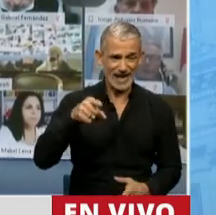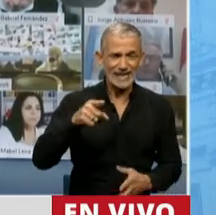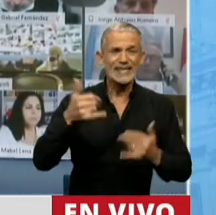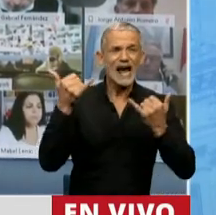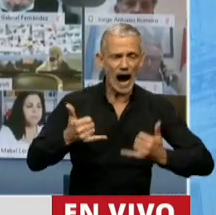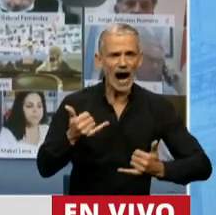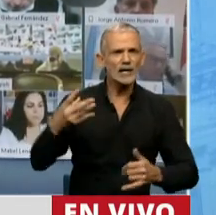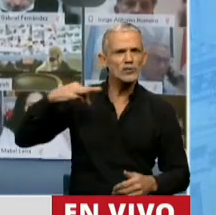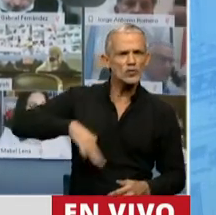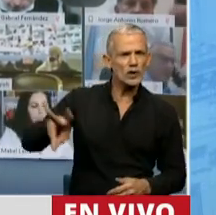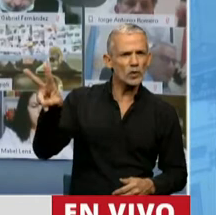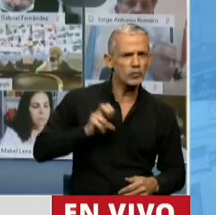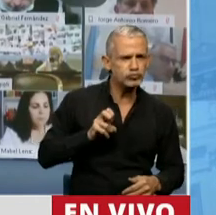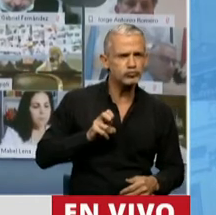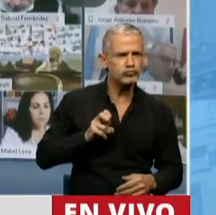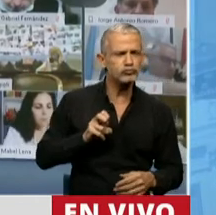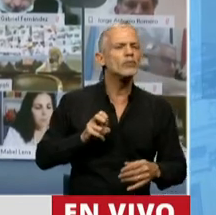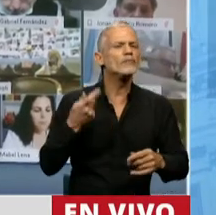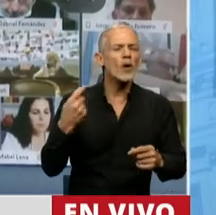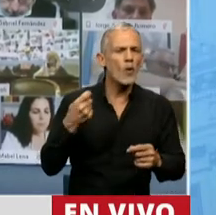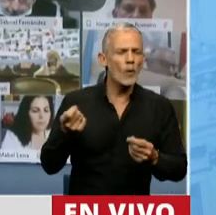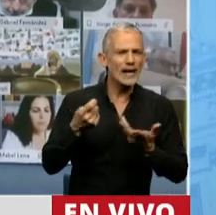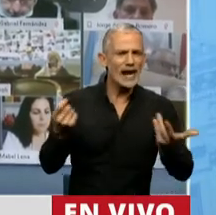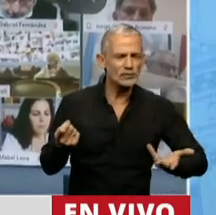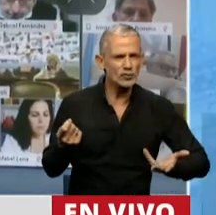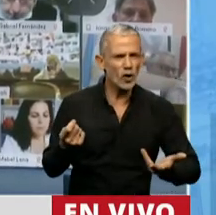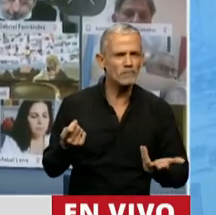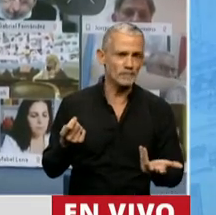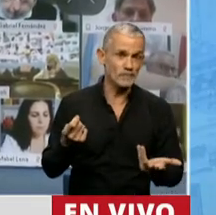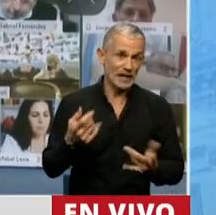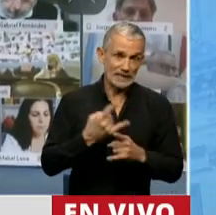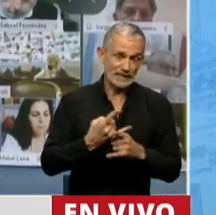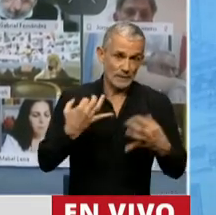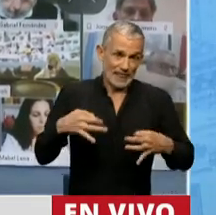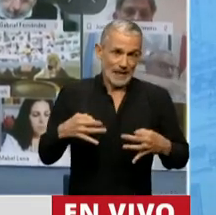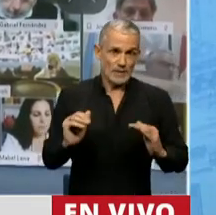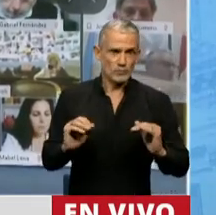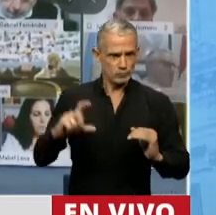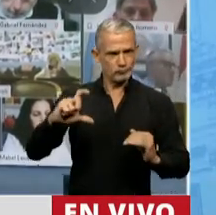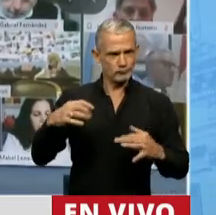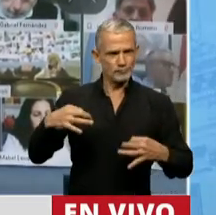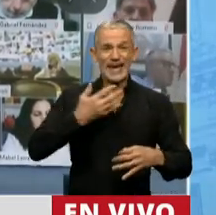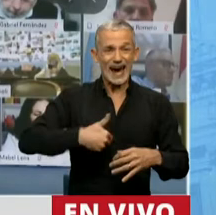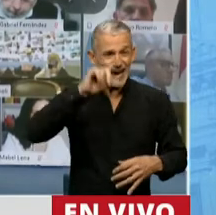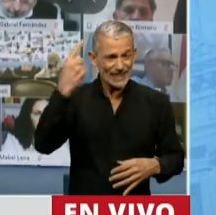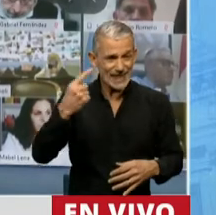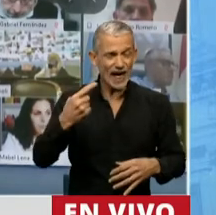hoy percibiendo un monto, un haber previsional como el que siempre debieron haberlo hecho, y que el